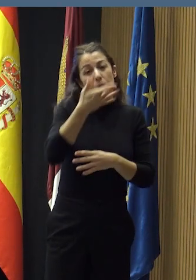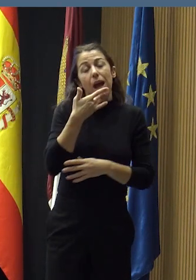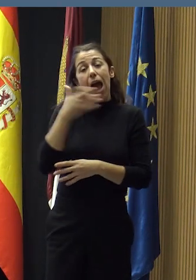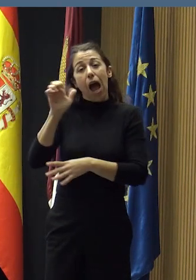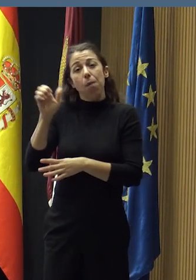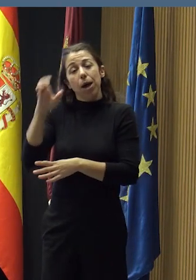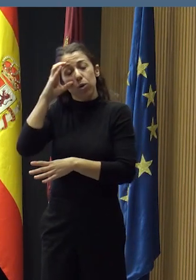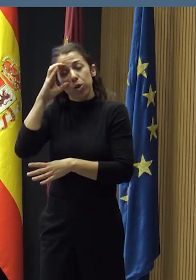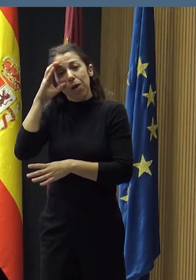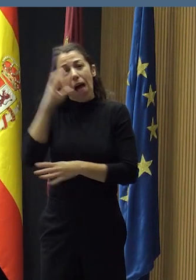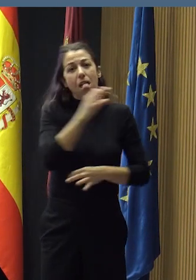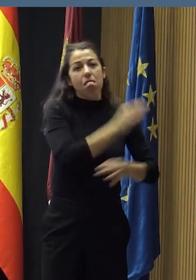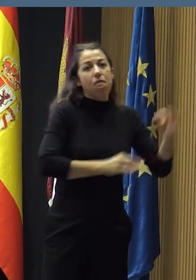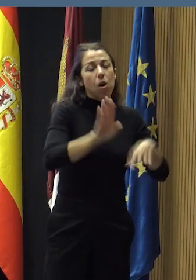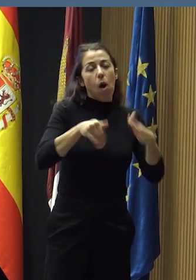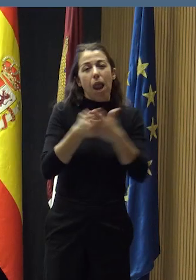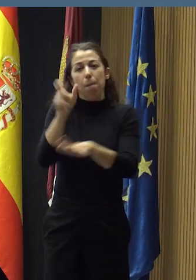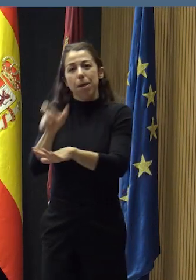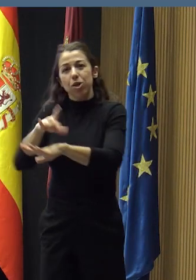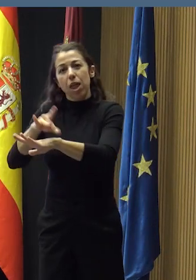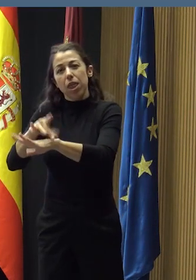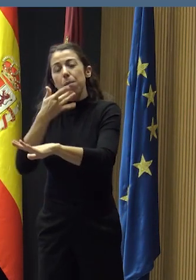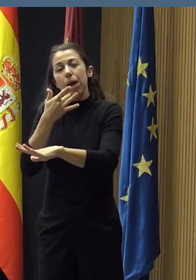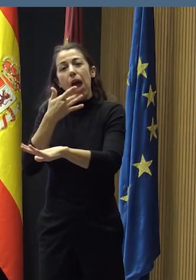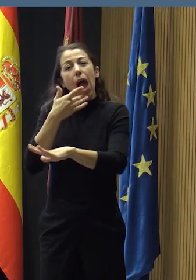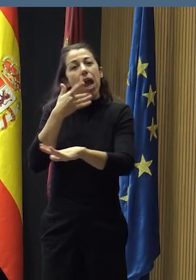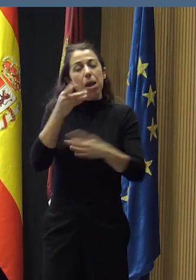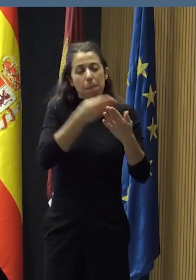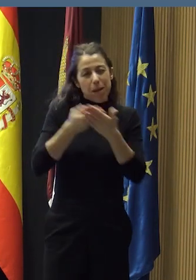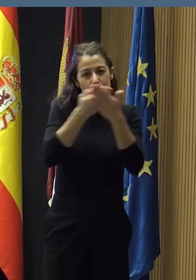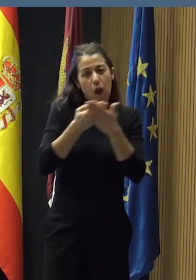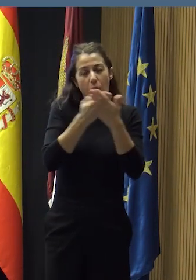la célula al paciente, investigando para humanizar el cáncer.